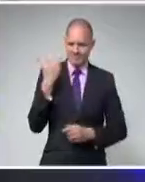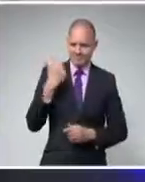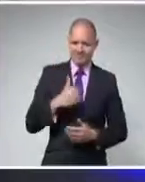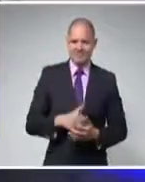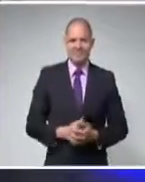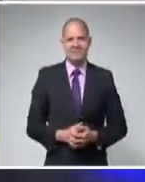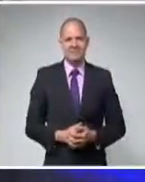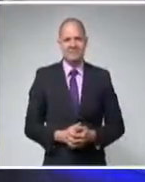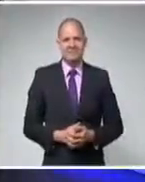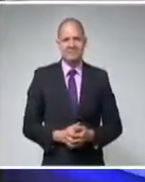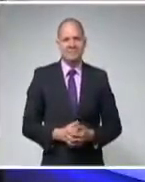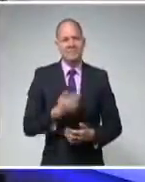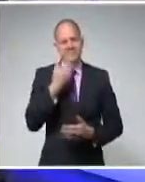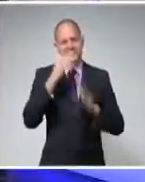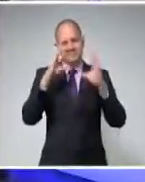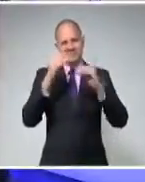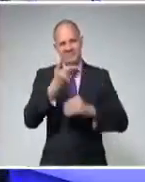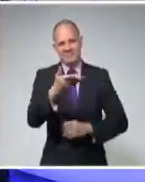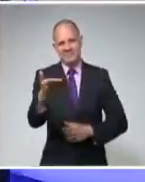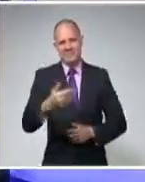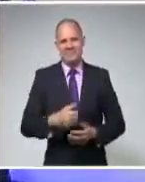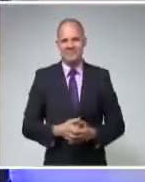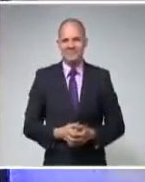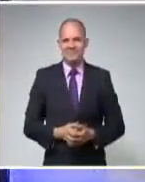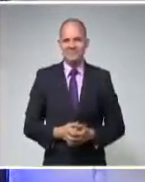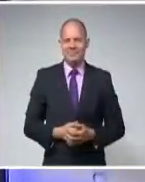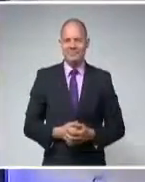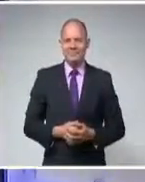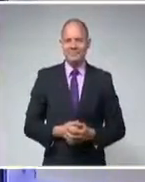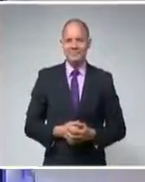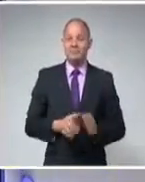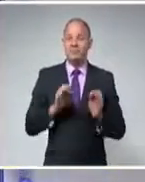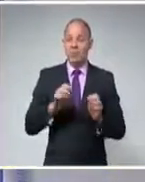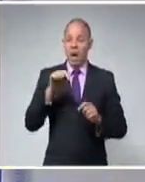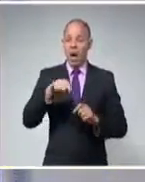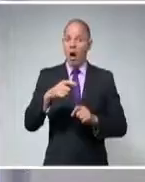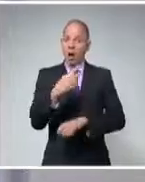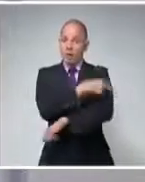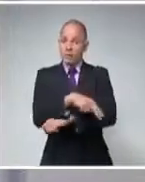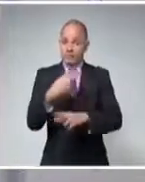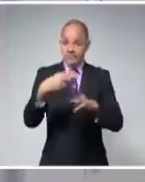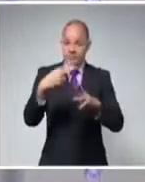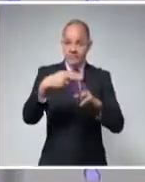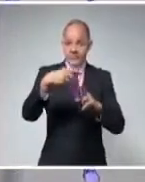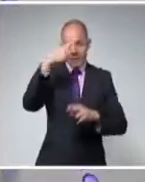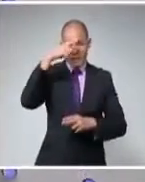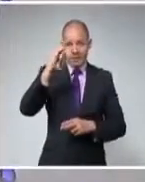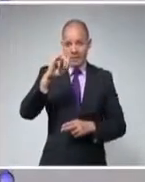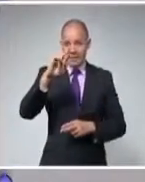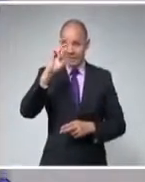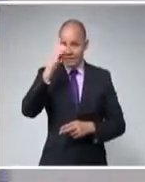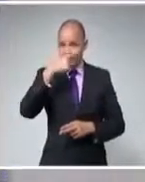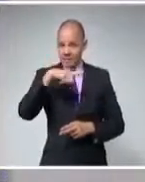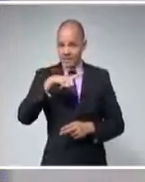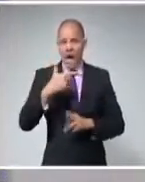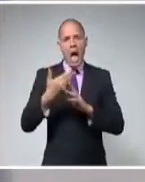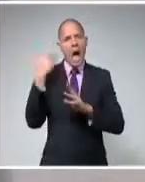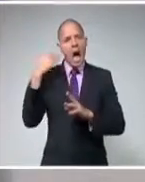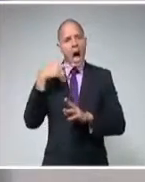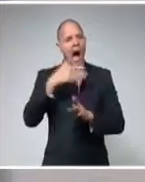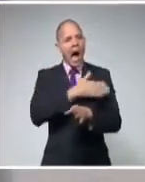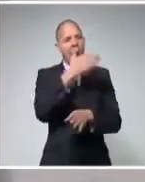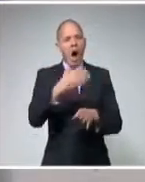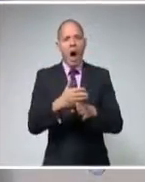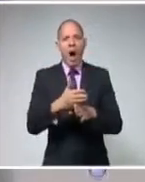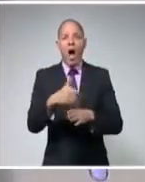noches, Froilán, también para Añez. Siria llega a los 10 años de guerra, lo que comenzó con protestas ciudadanas en algunos puntos del país